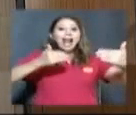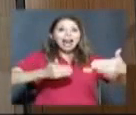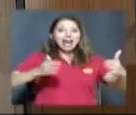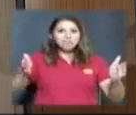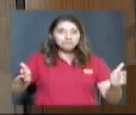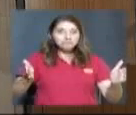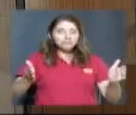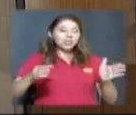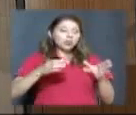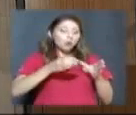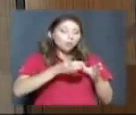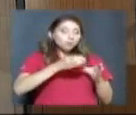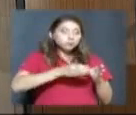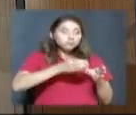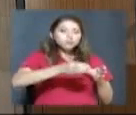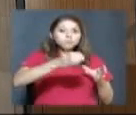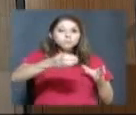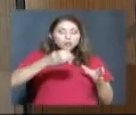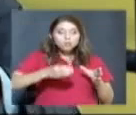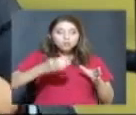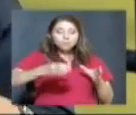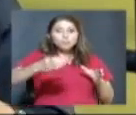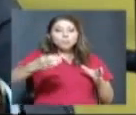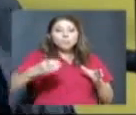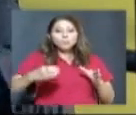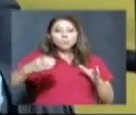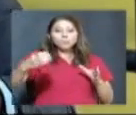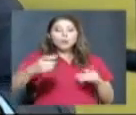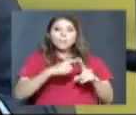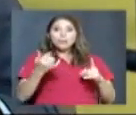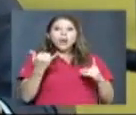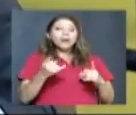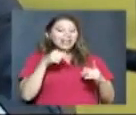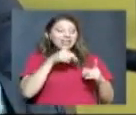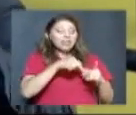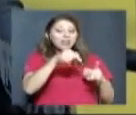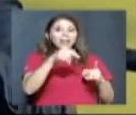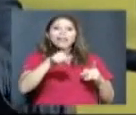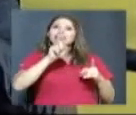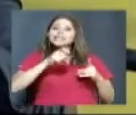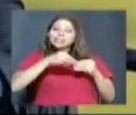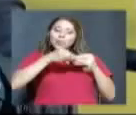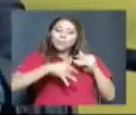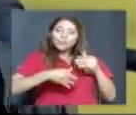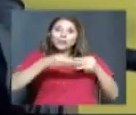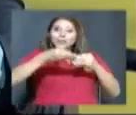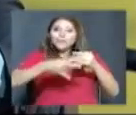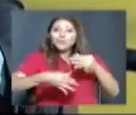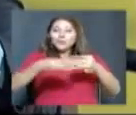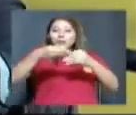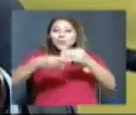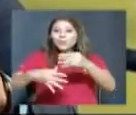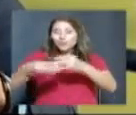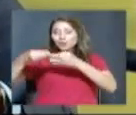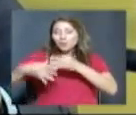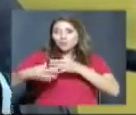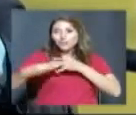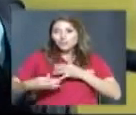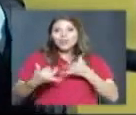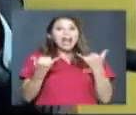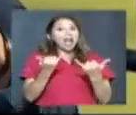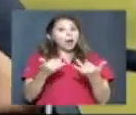diferentes posiciones. Hoy todos los actores han puesto en la picota la importancia de esa ley como tal. Y definitivamente tenemos que